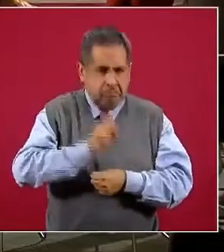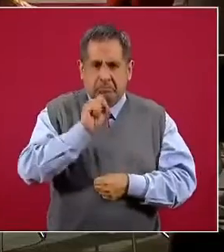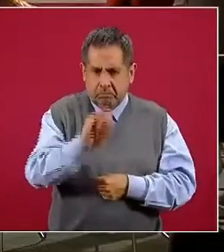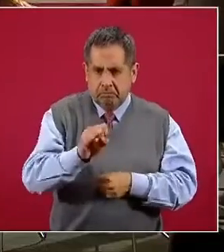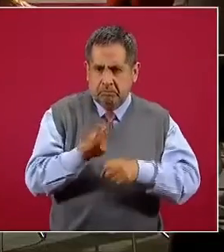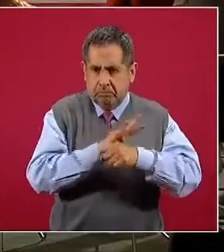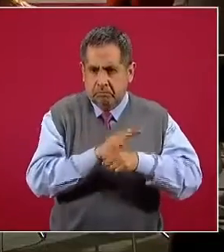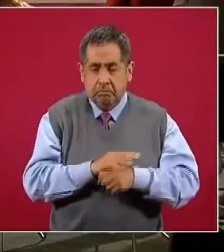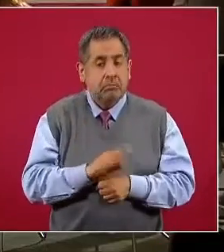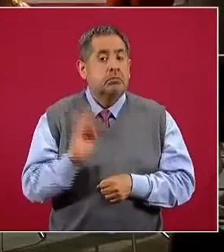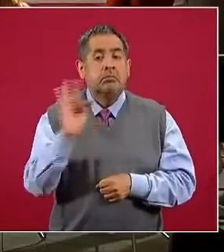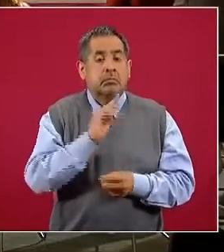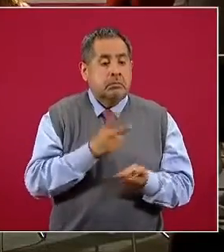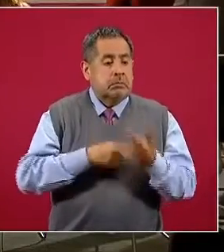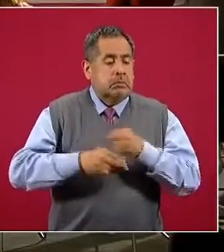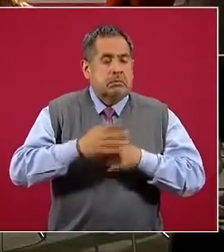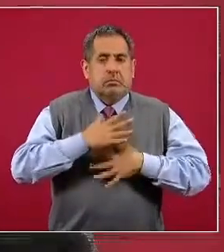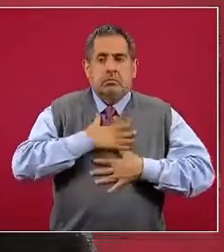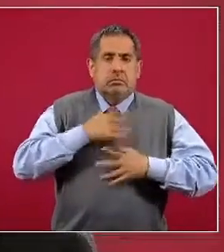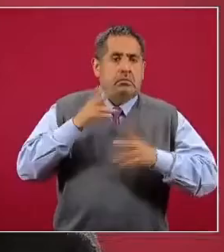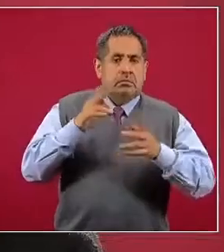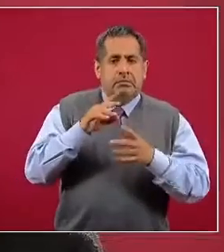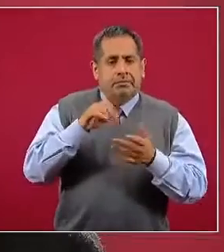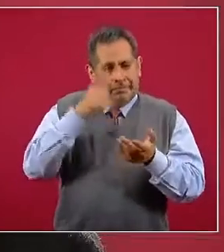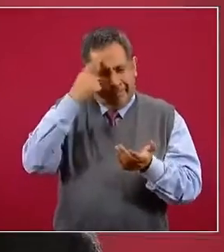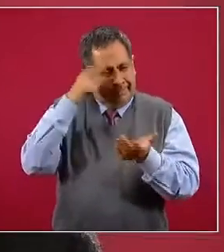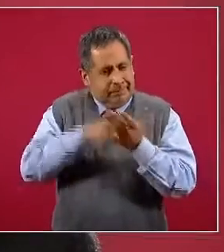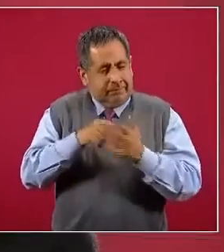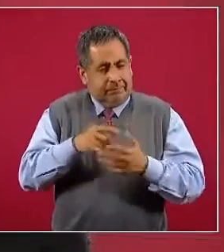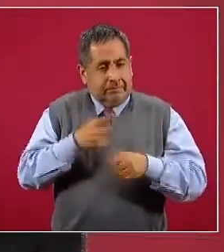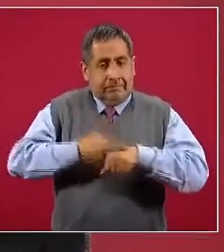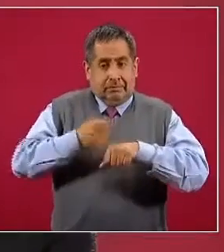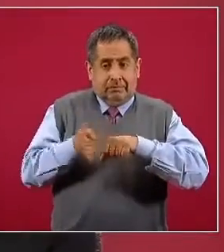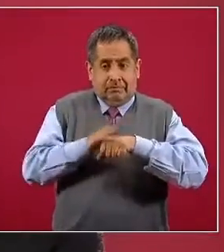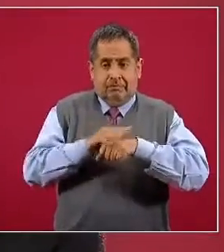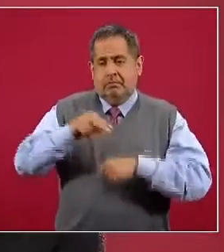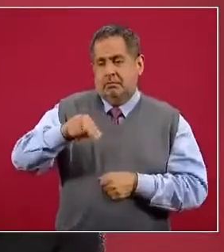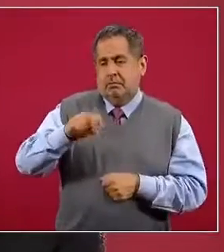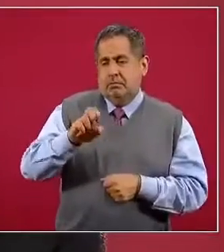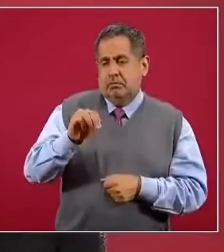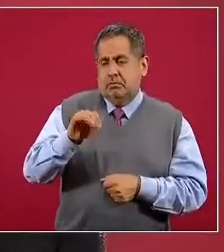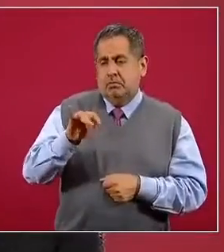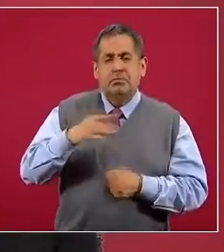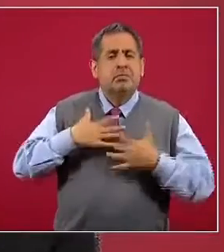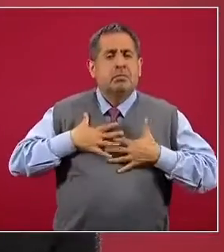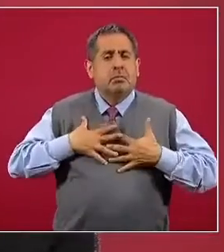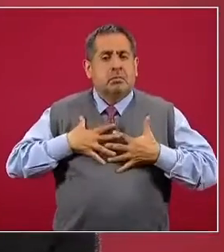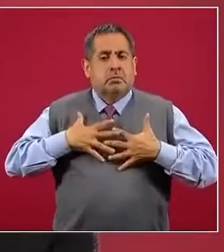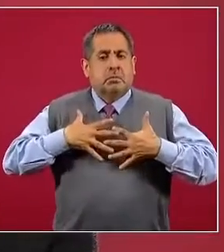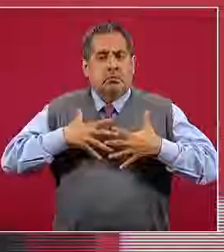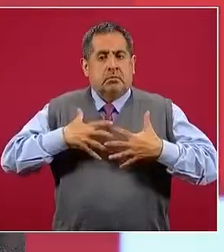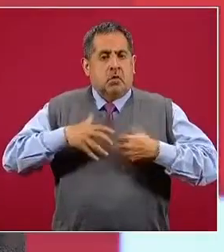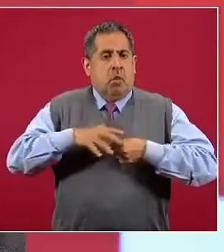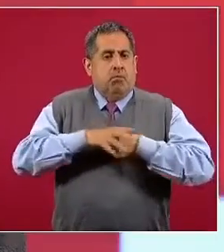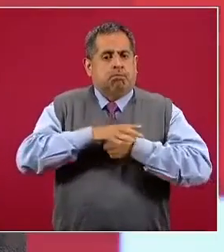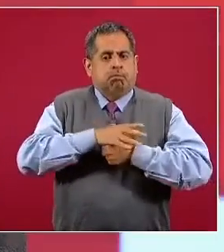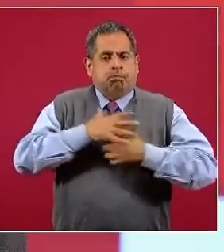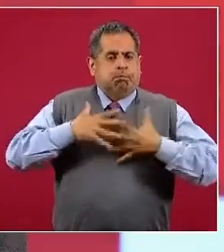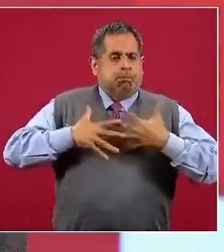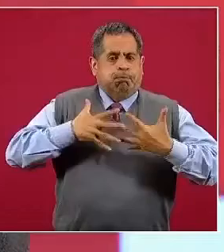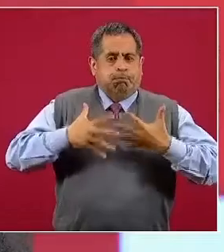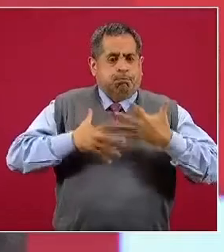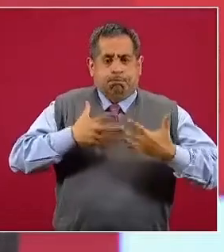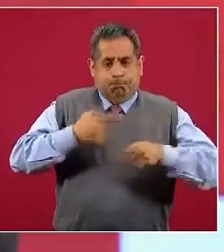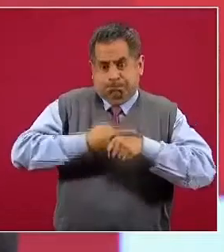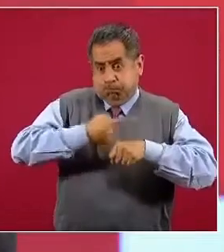presentan las complicaciones, que principalmente es la neumonía, la neumonitis, la inflamación de los pulmones, hay mucho que se puede